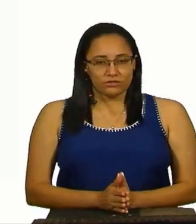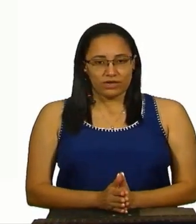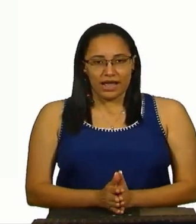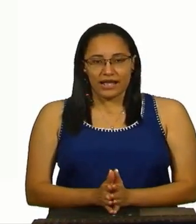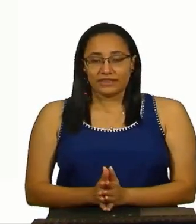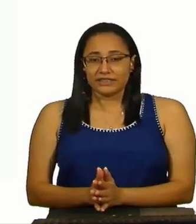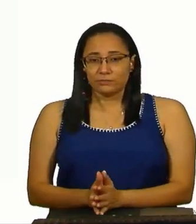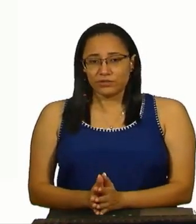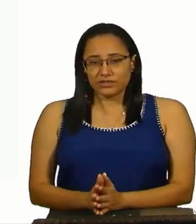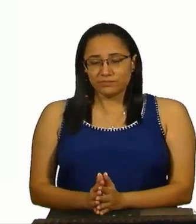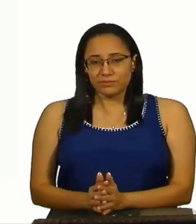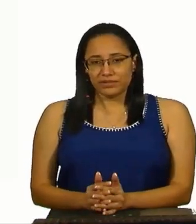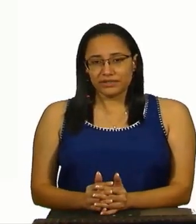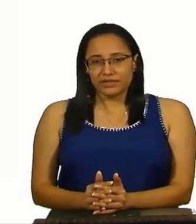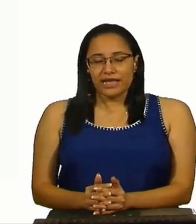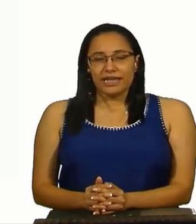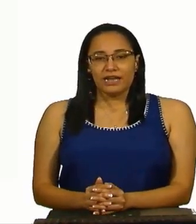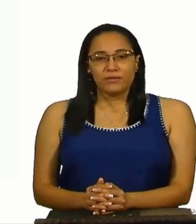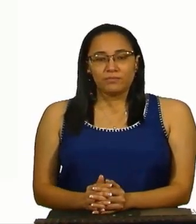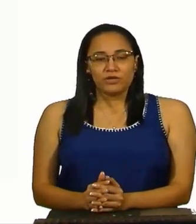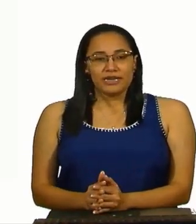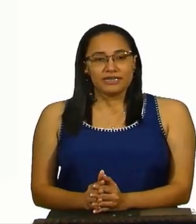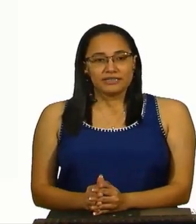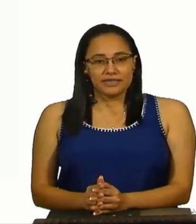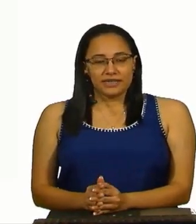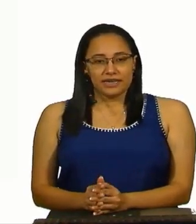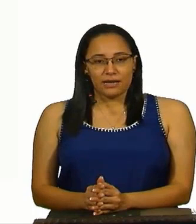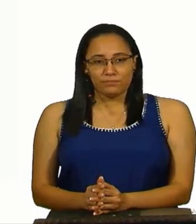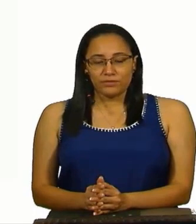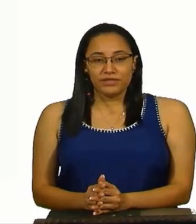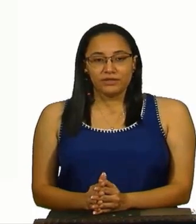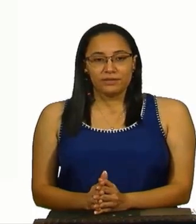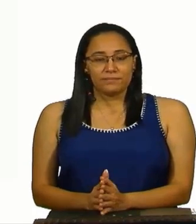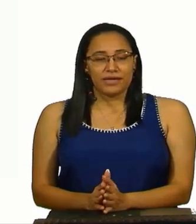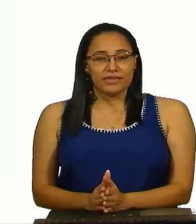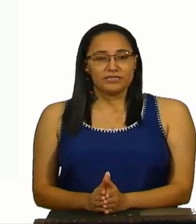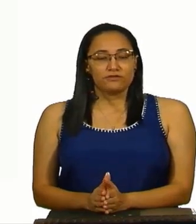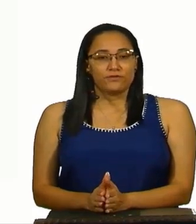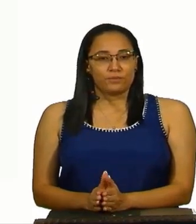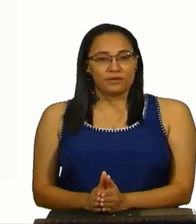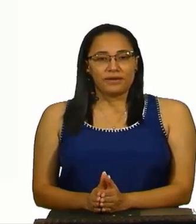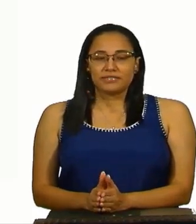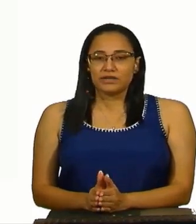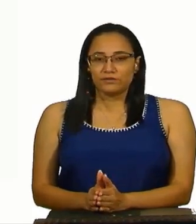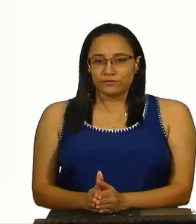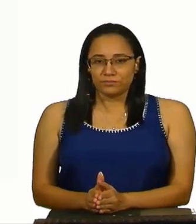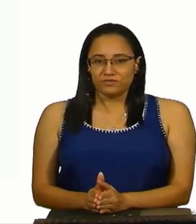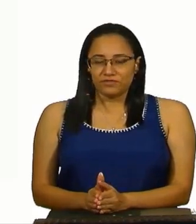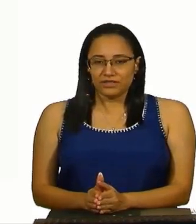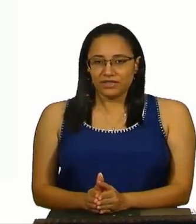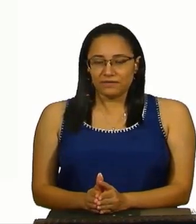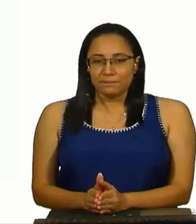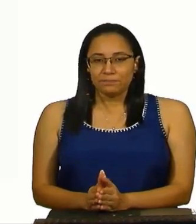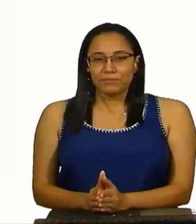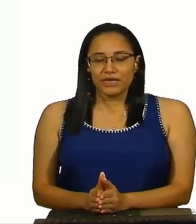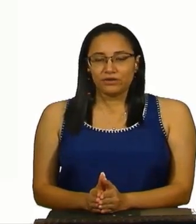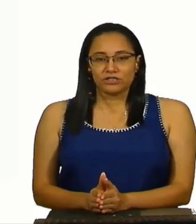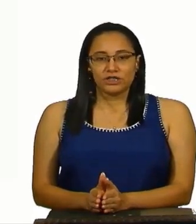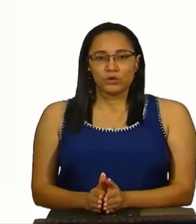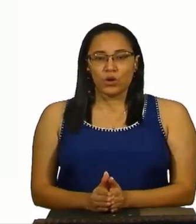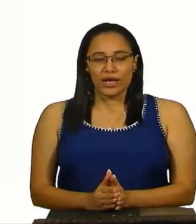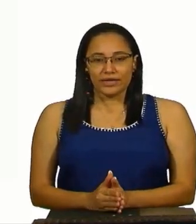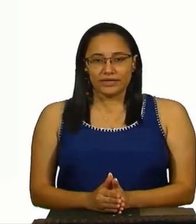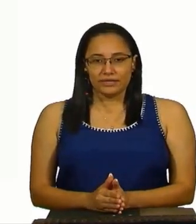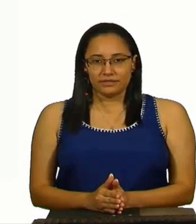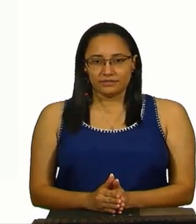o persona después de permit, el verbo que le sigue a permit va a ir en su forma base o forma infinitiva. Pero